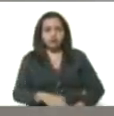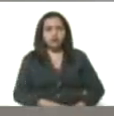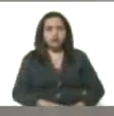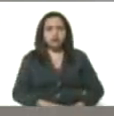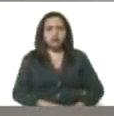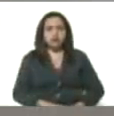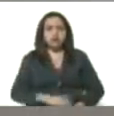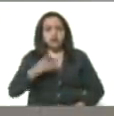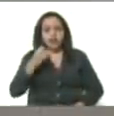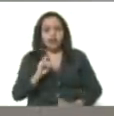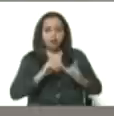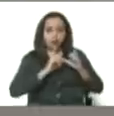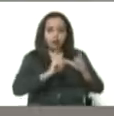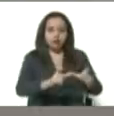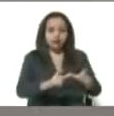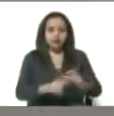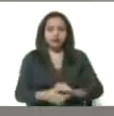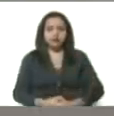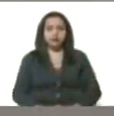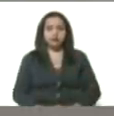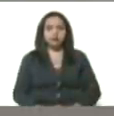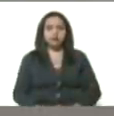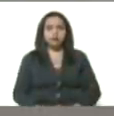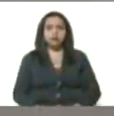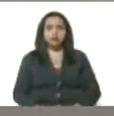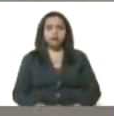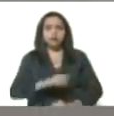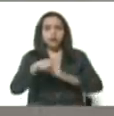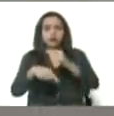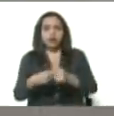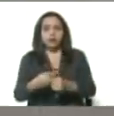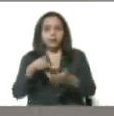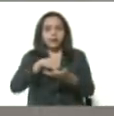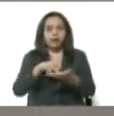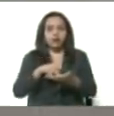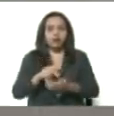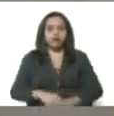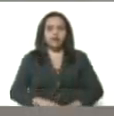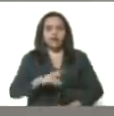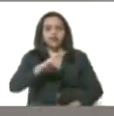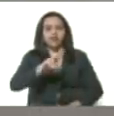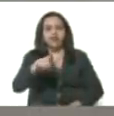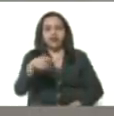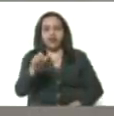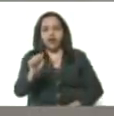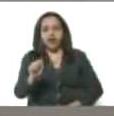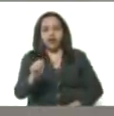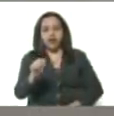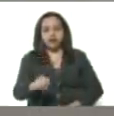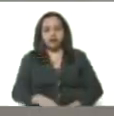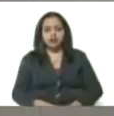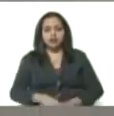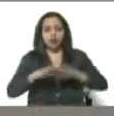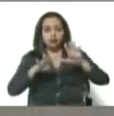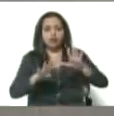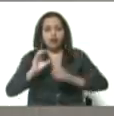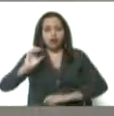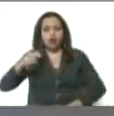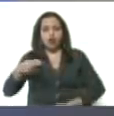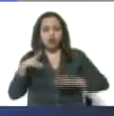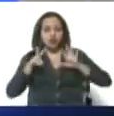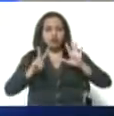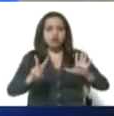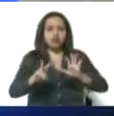mantengamos la cuarentena. Luego le sigue la parroquia La Vega con 9 casos, Coche con 7